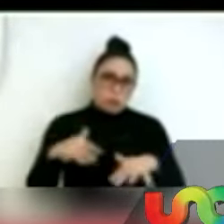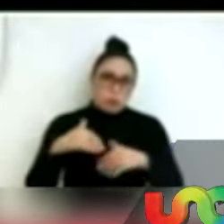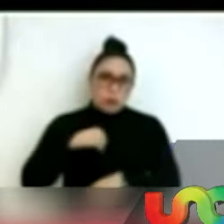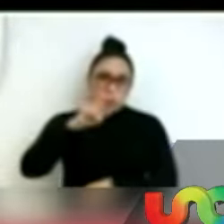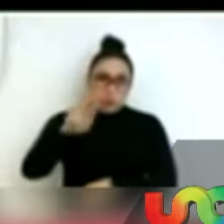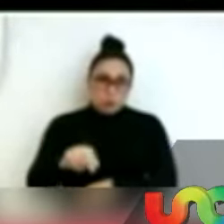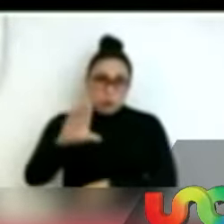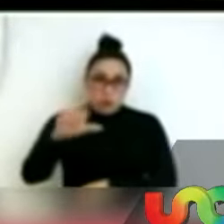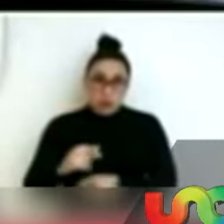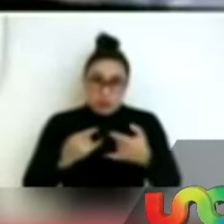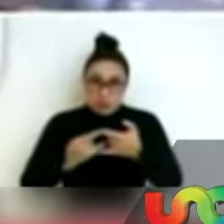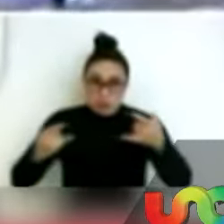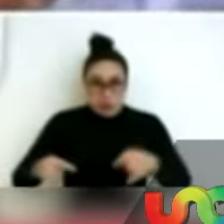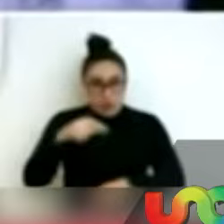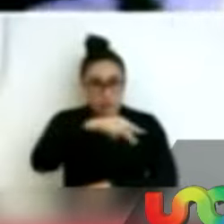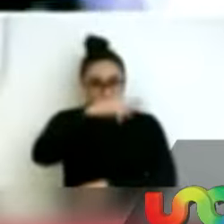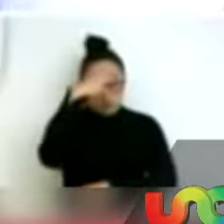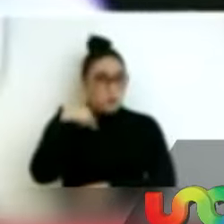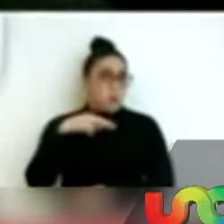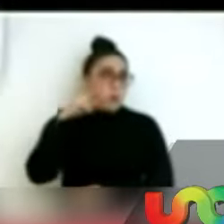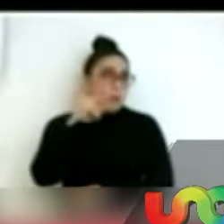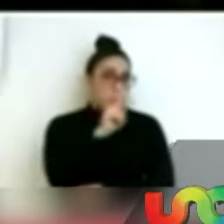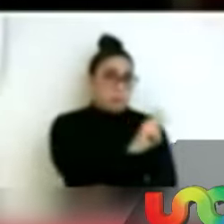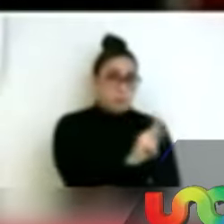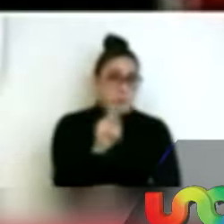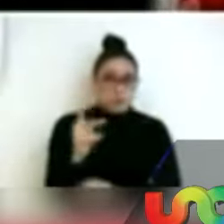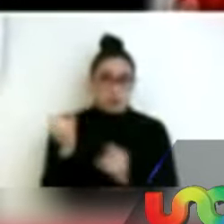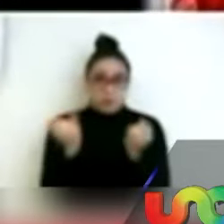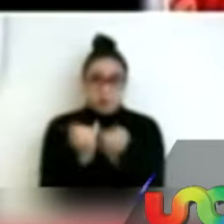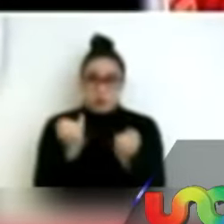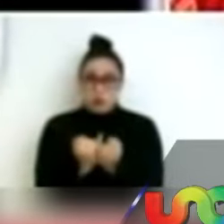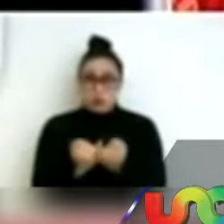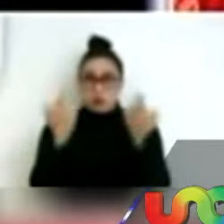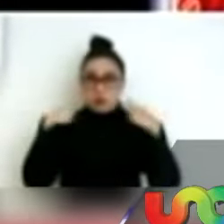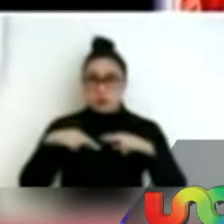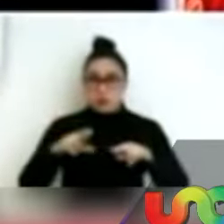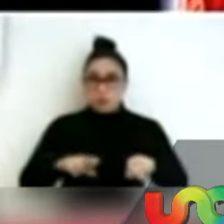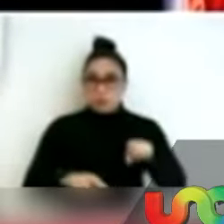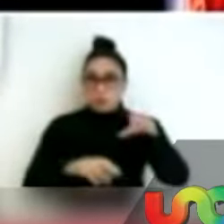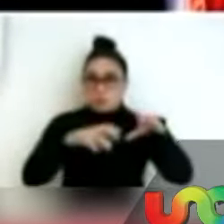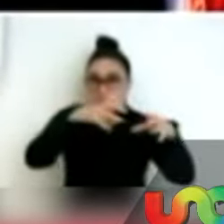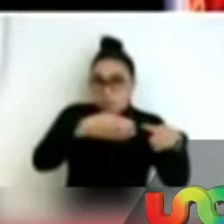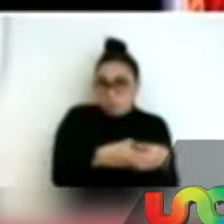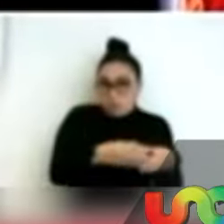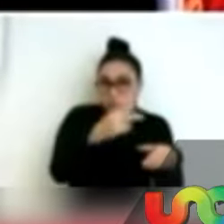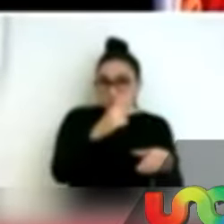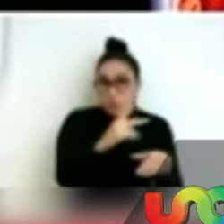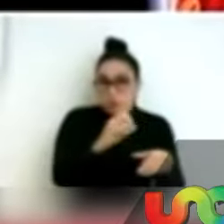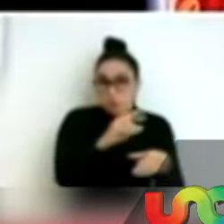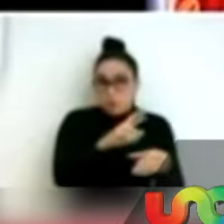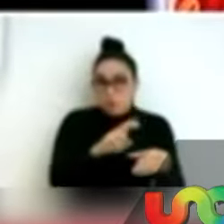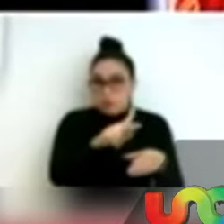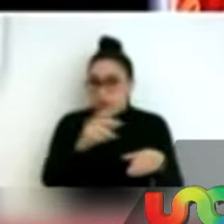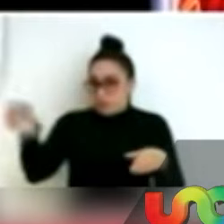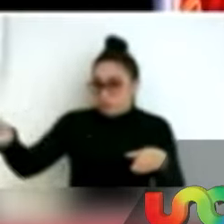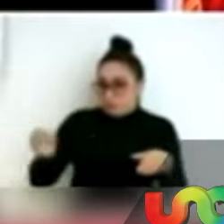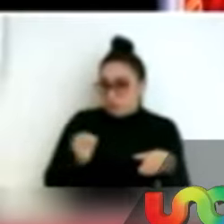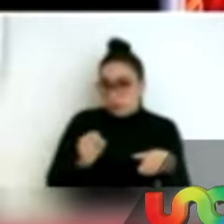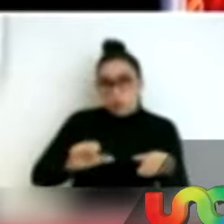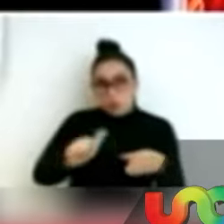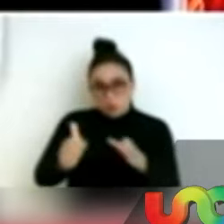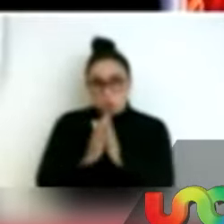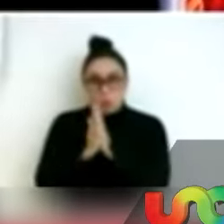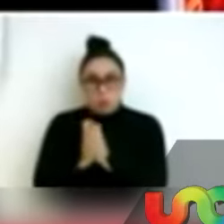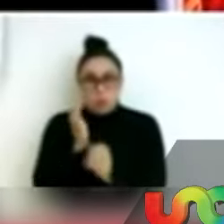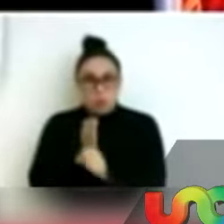nuestro país habíamos visto a uno de los tres poderes convocar al otro, como hoy